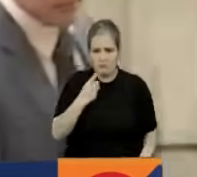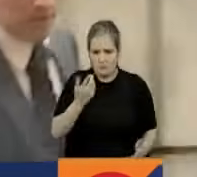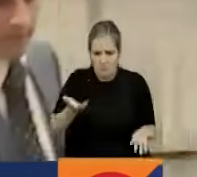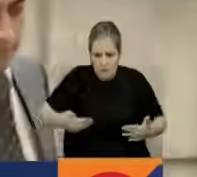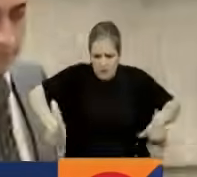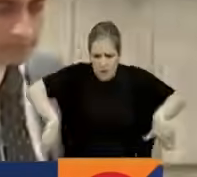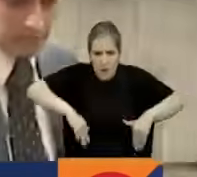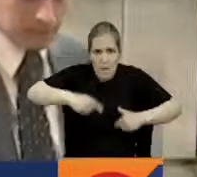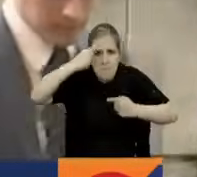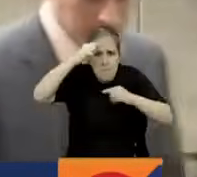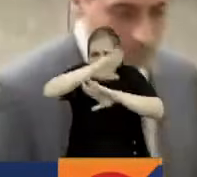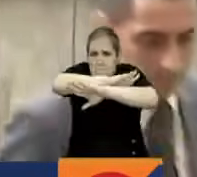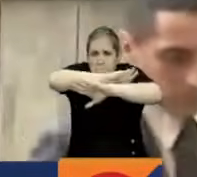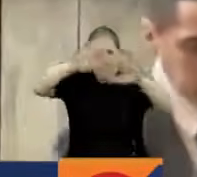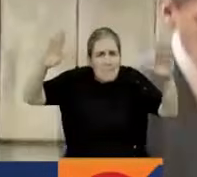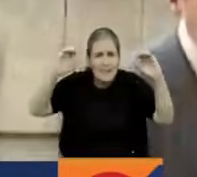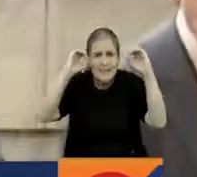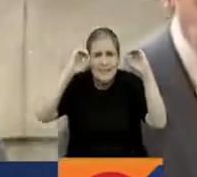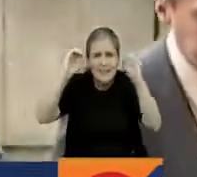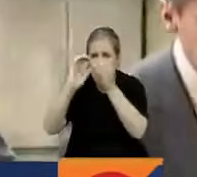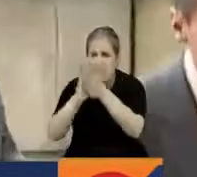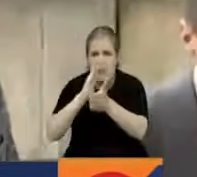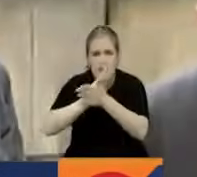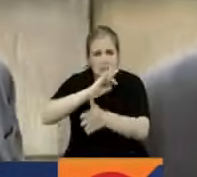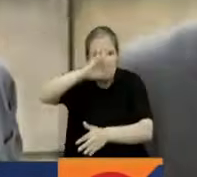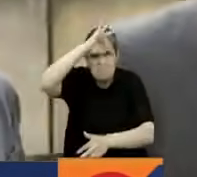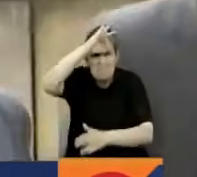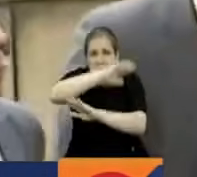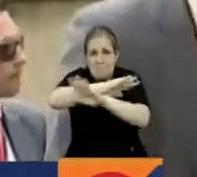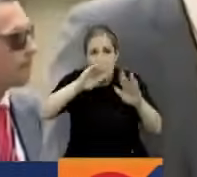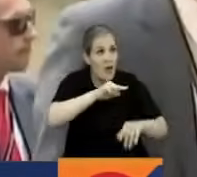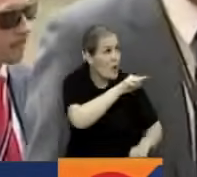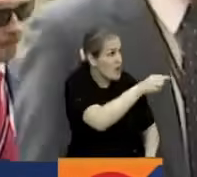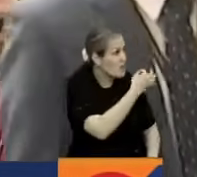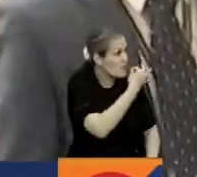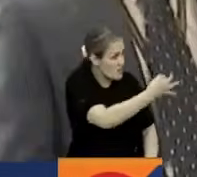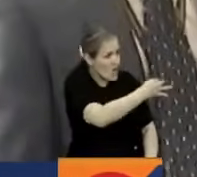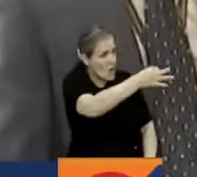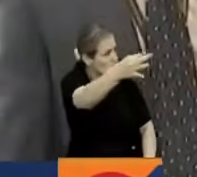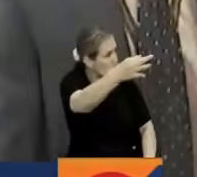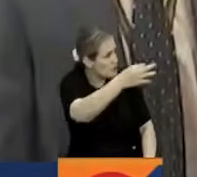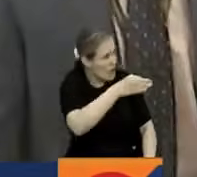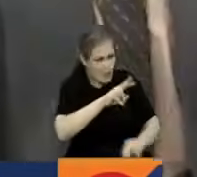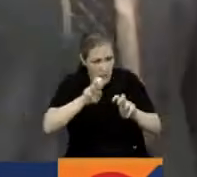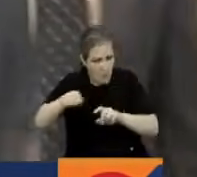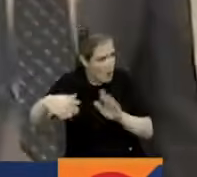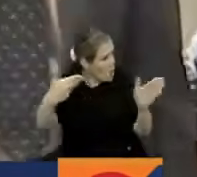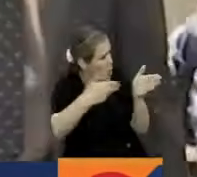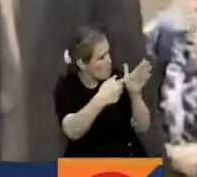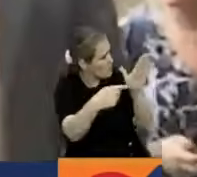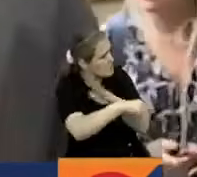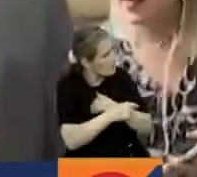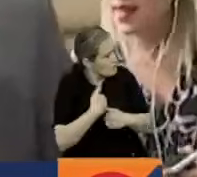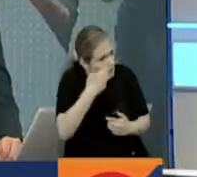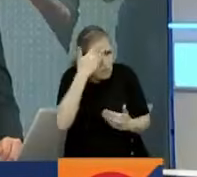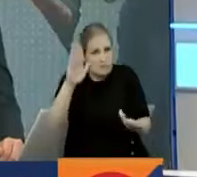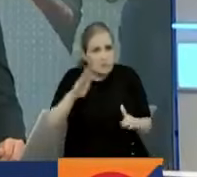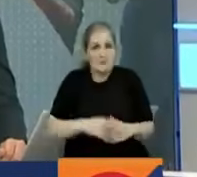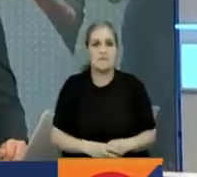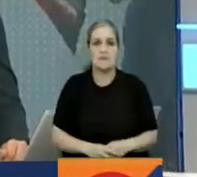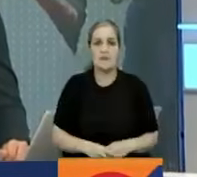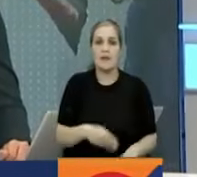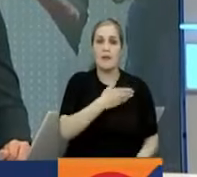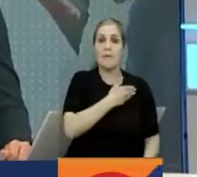más mínima información sobre el atentado que denunció el entonces candidato Gustavo Petro. El presidente